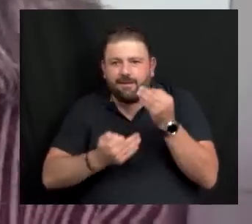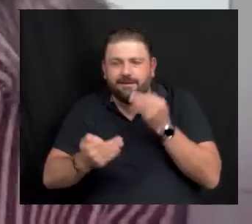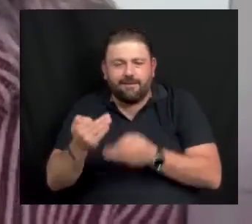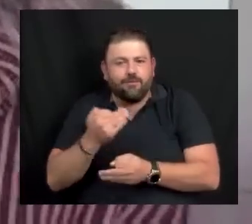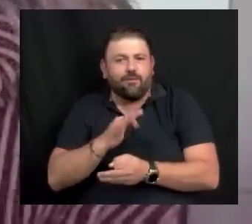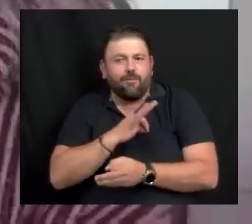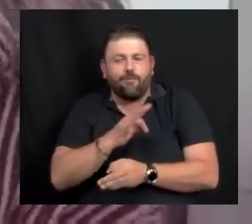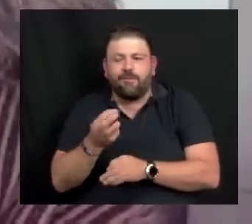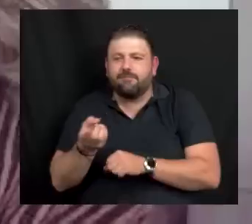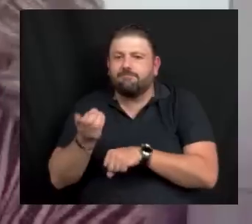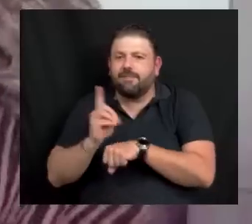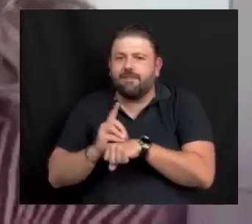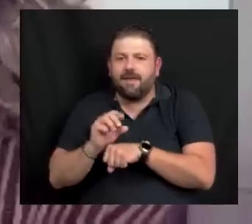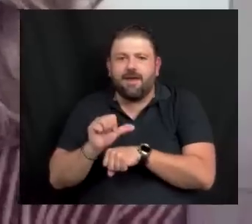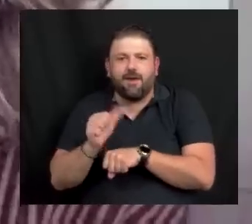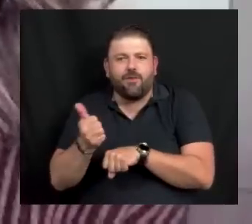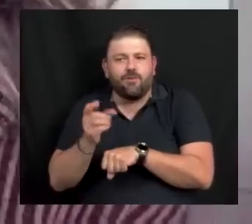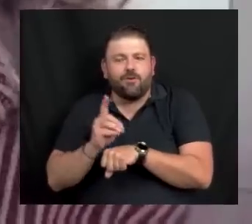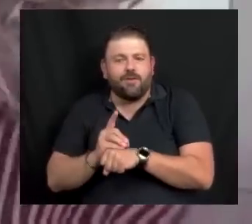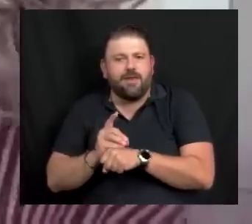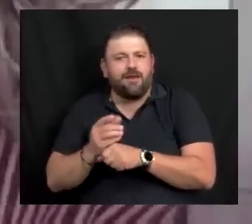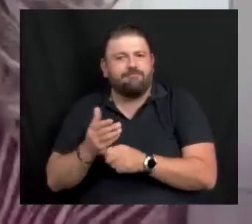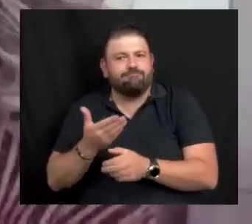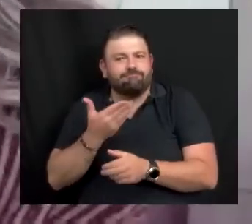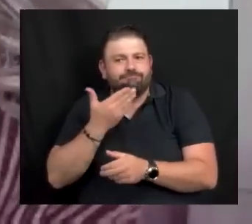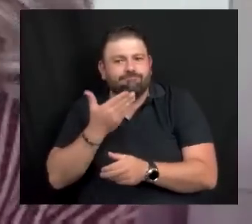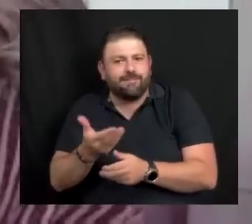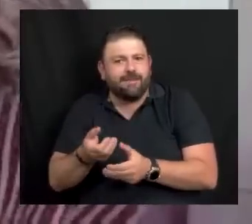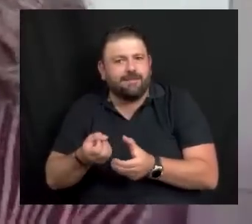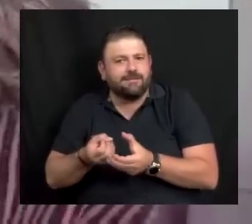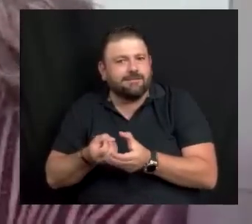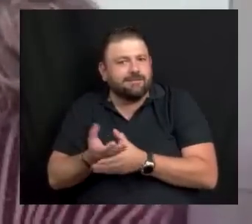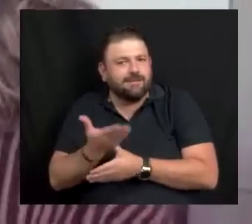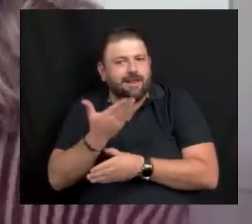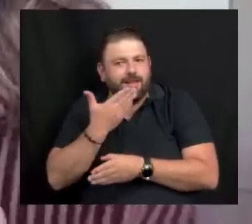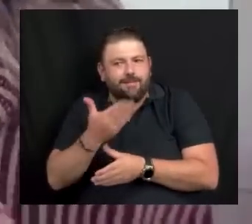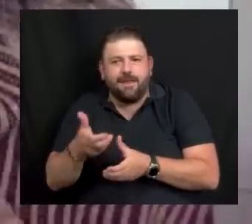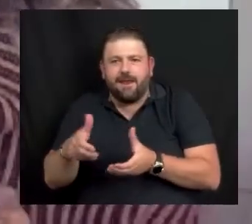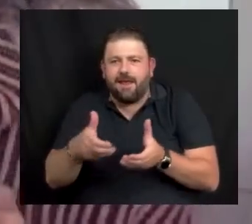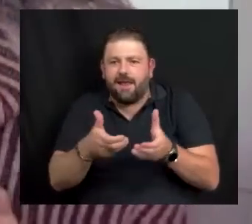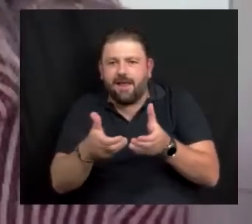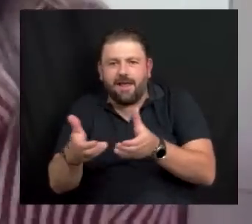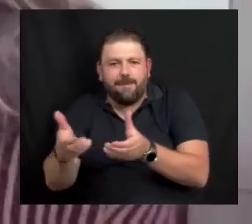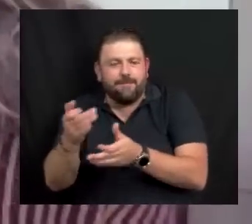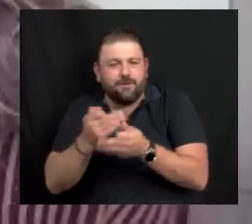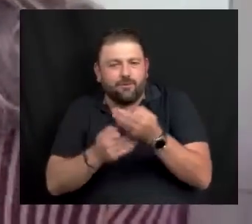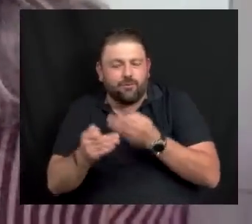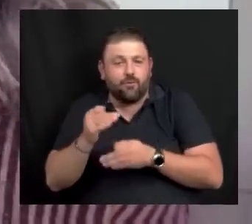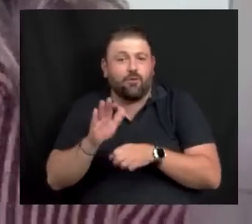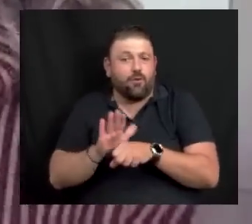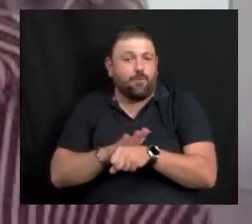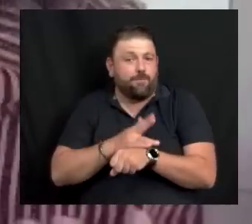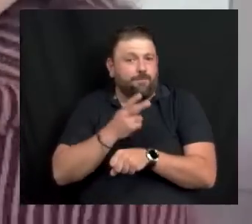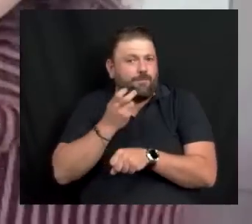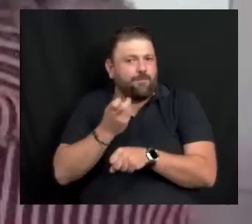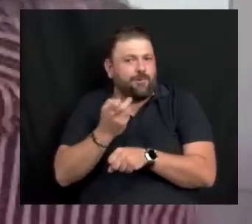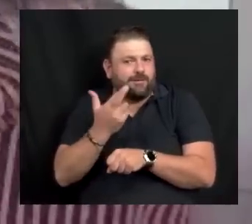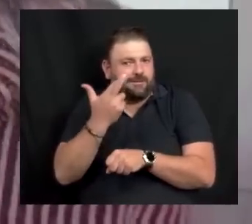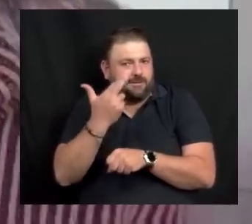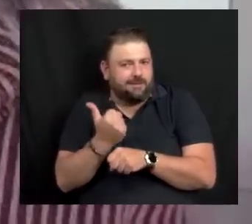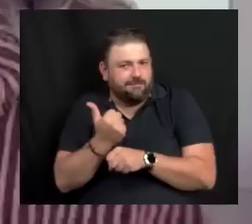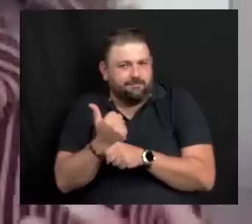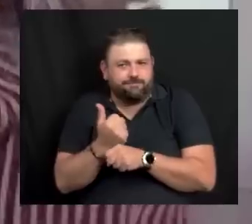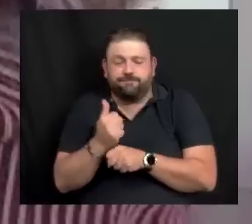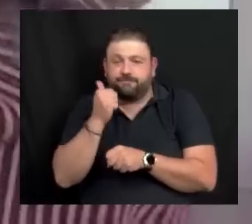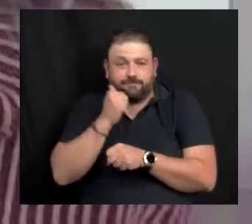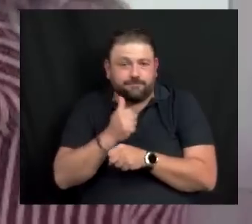día te lleve camino a esa libertad y todas esas sensaciones maravillosas que nosotros hemos vivido y que muchos